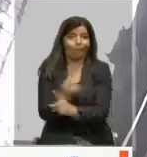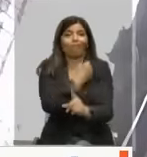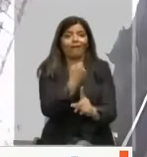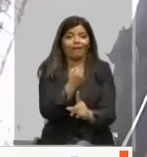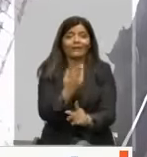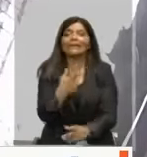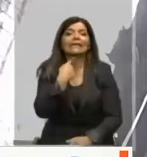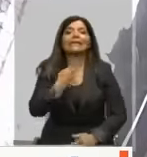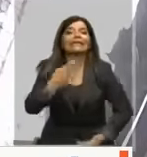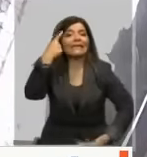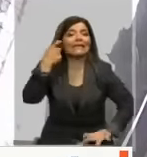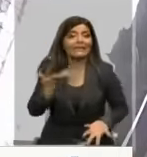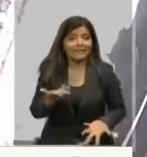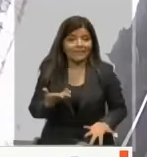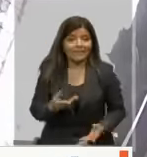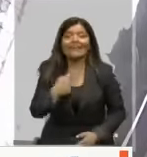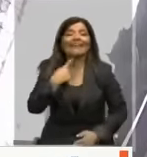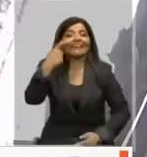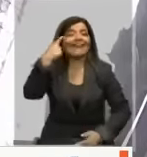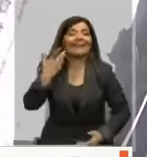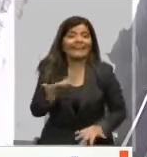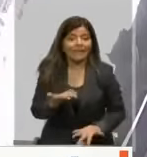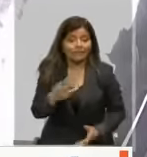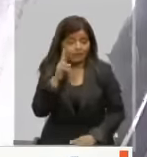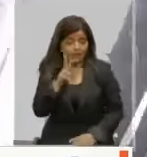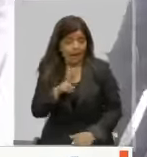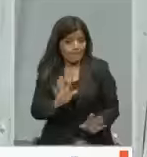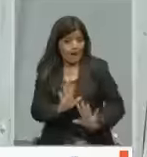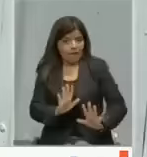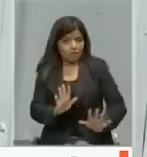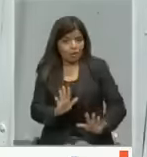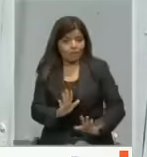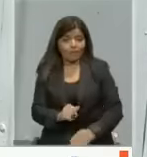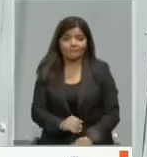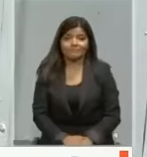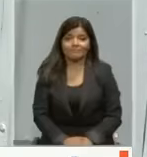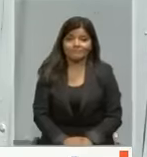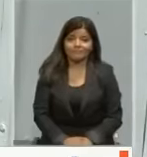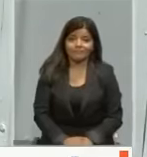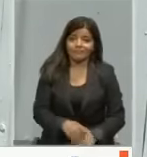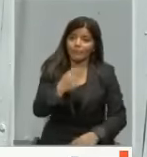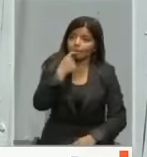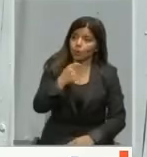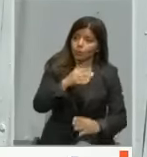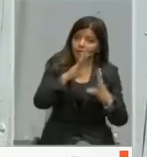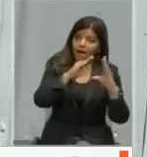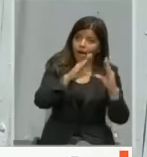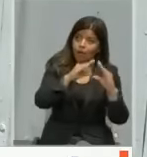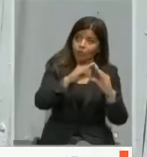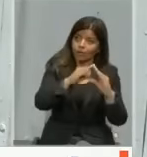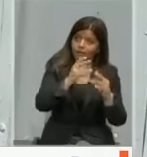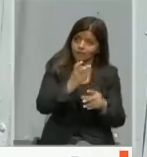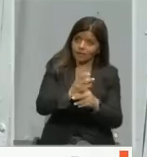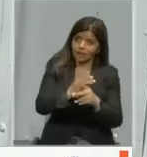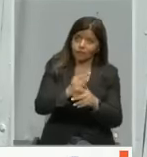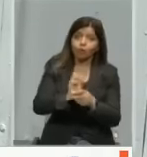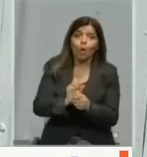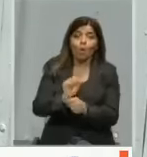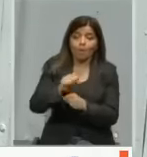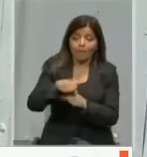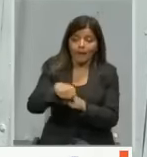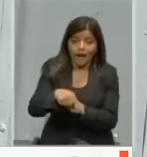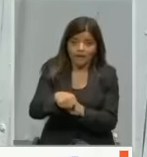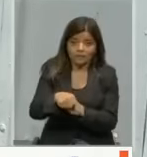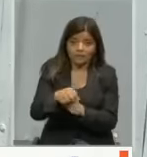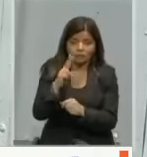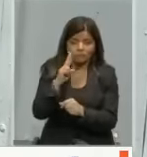¿Qué te creí? ¿Qué te creí? Estaba mirando. Y la hamburguesa es vegana y justo yo en ese momento yo me agacho. Y yo antes